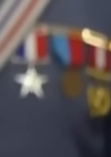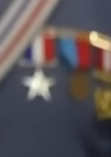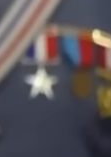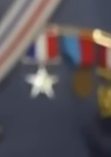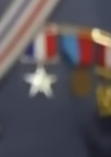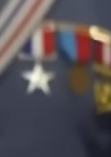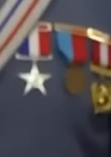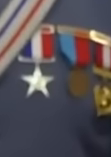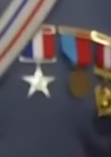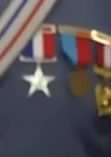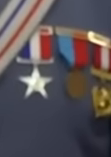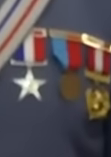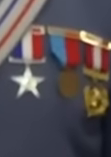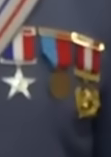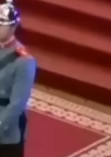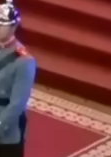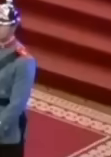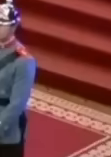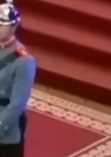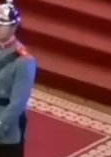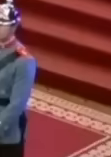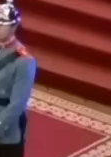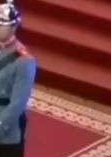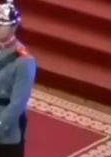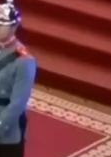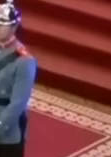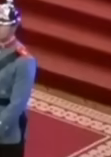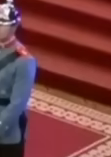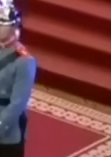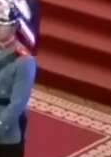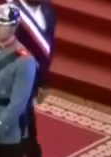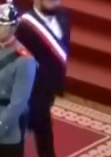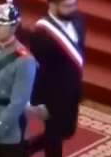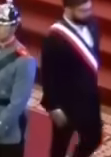lo justo y lo razonable. Ha sido tema de discusión política en las últimas jornadas.